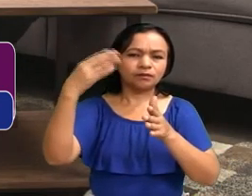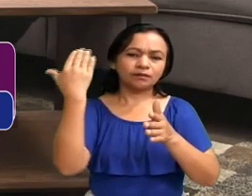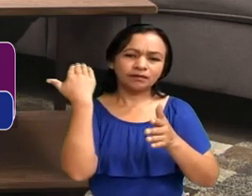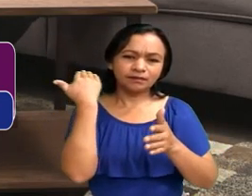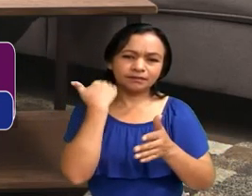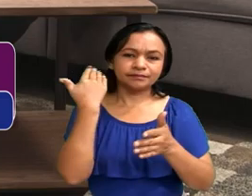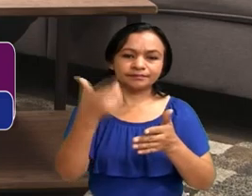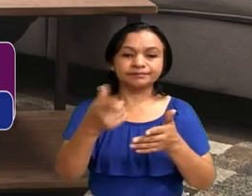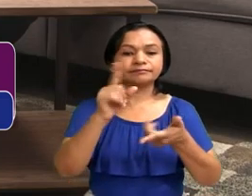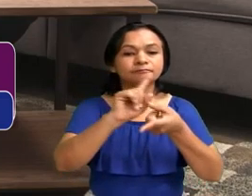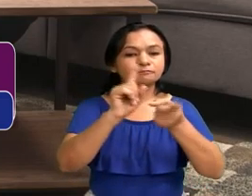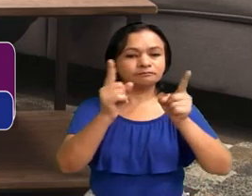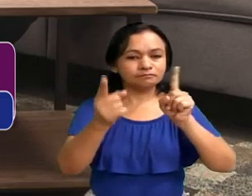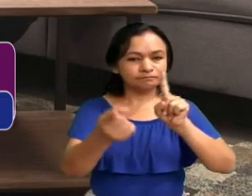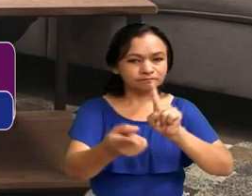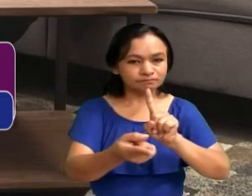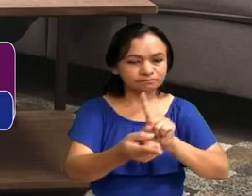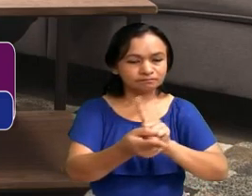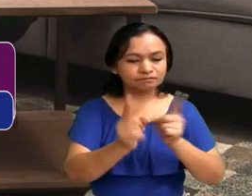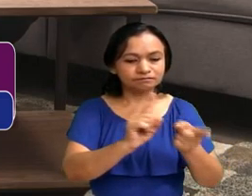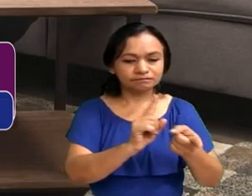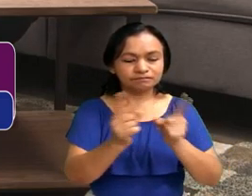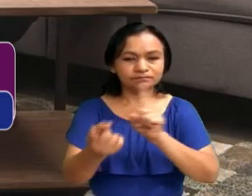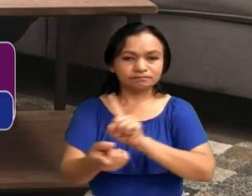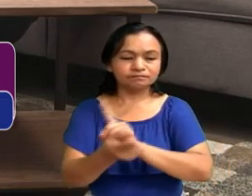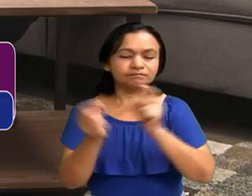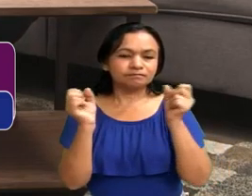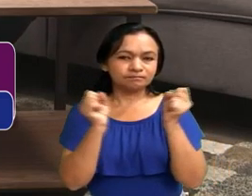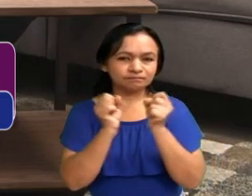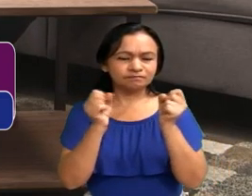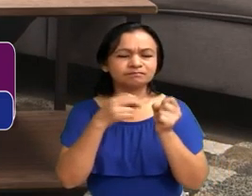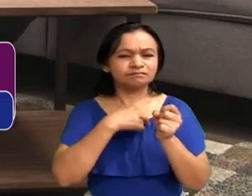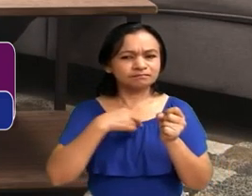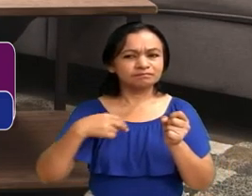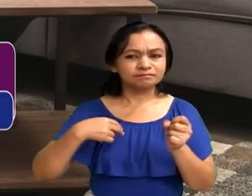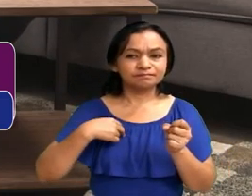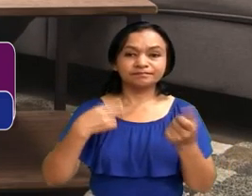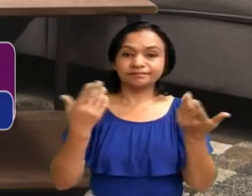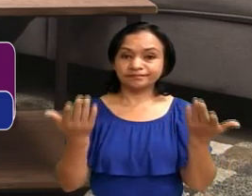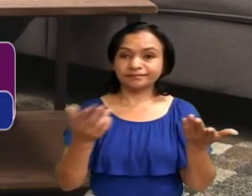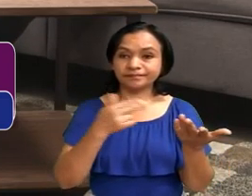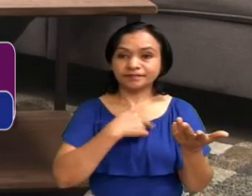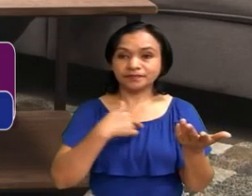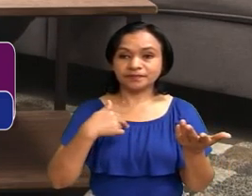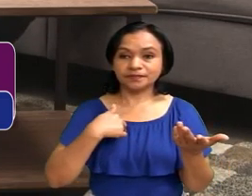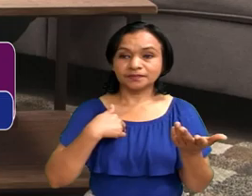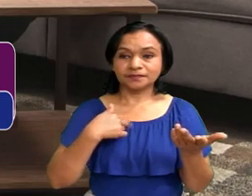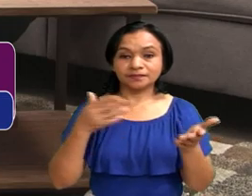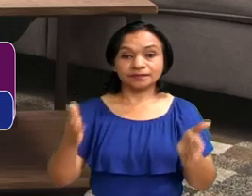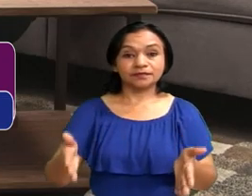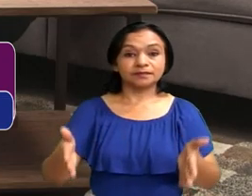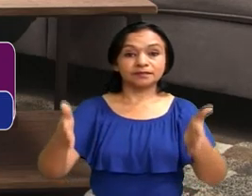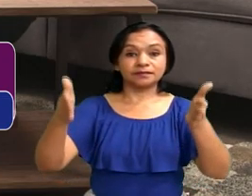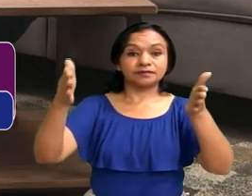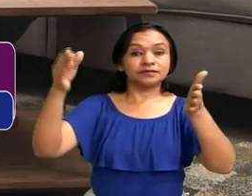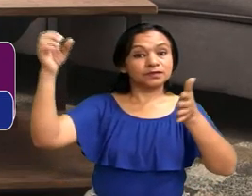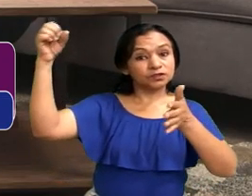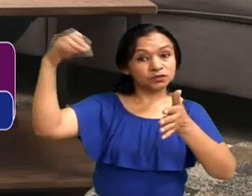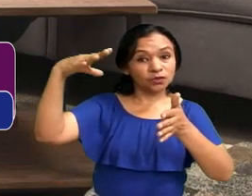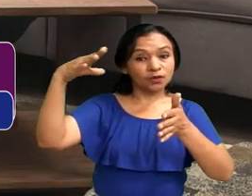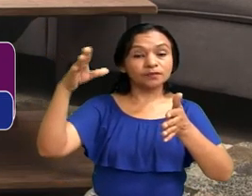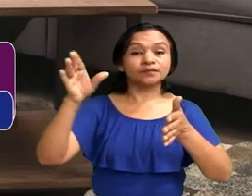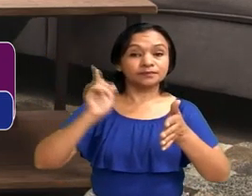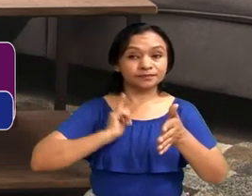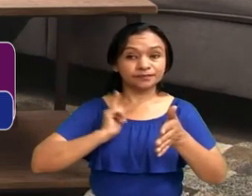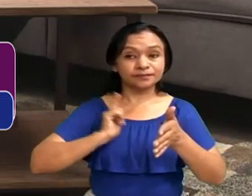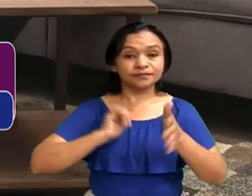ya sustituyendo el sistema de climatización. Pero además va a tener una pequeña planta solar. Paneles solares